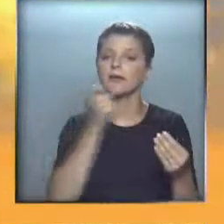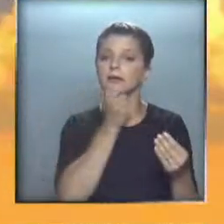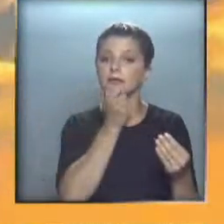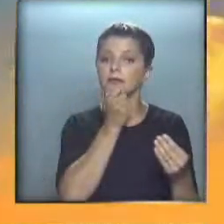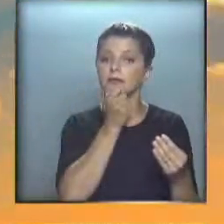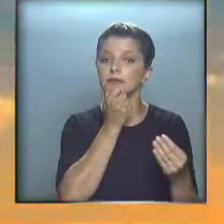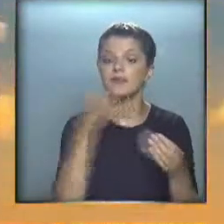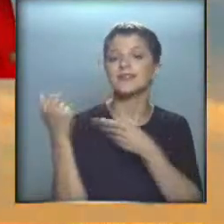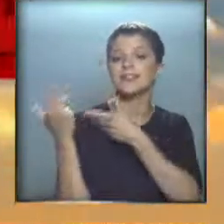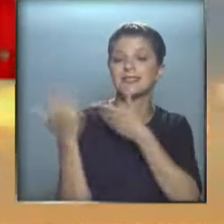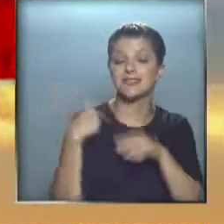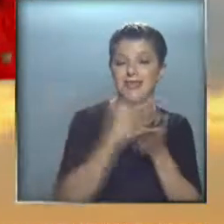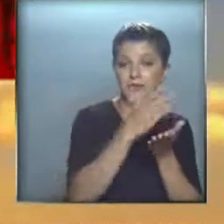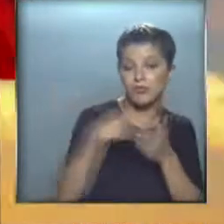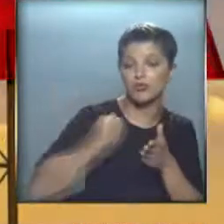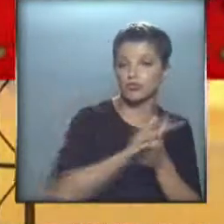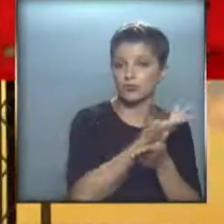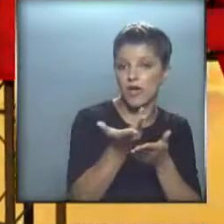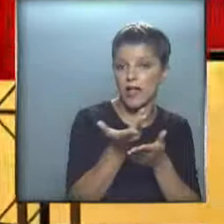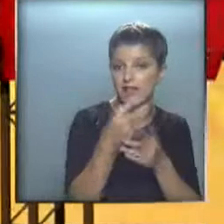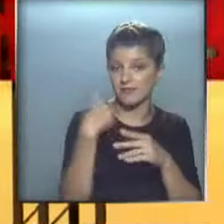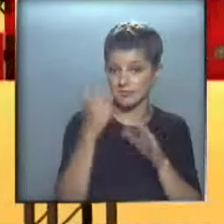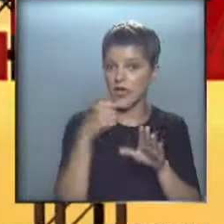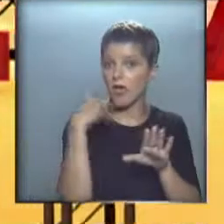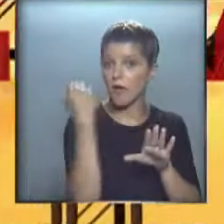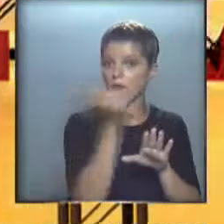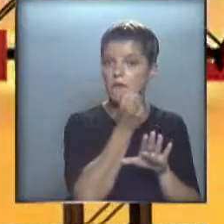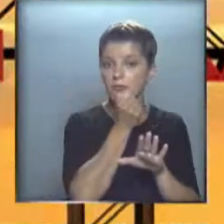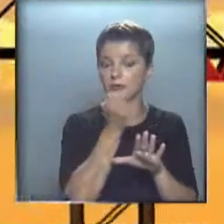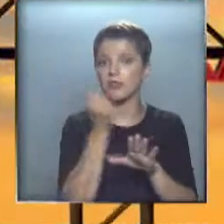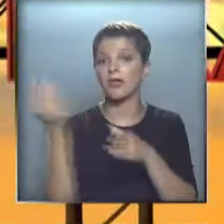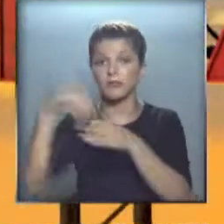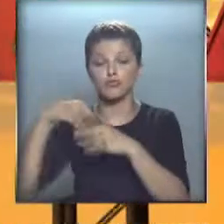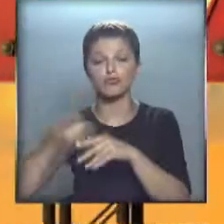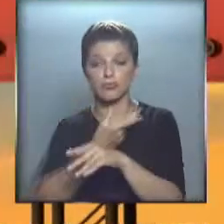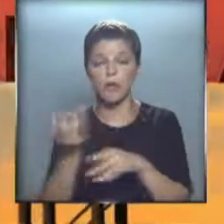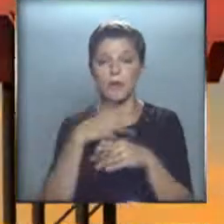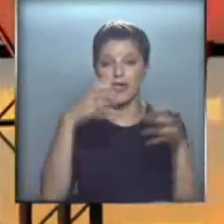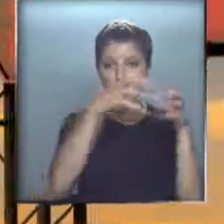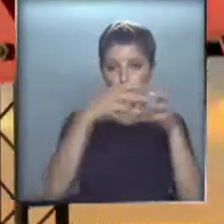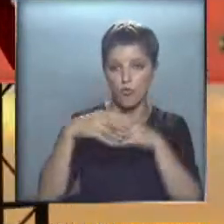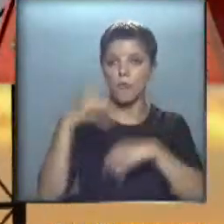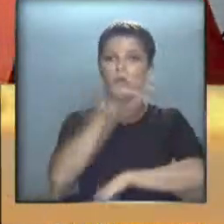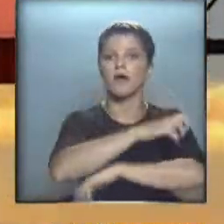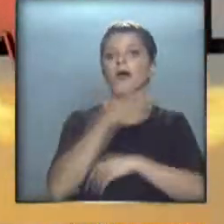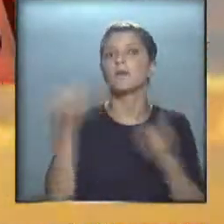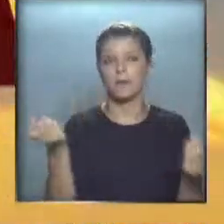que discriminación social. Una diferencia social, pues son los distintos grupos sociales que existen, ¿no? Es